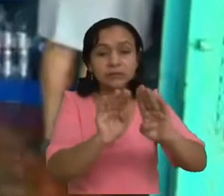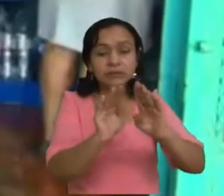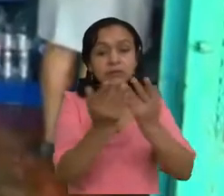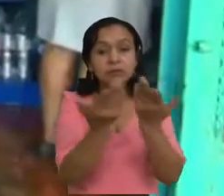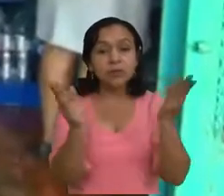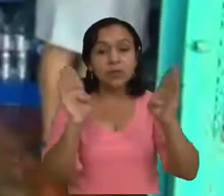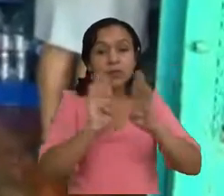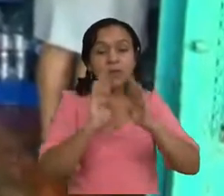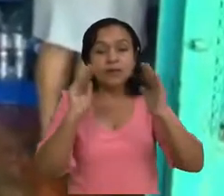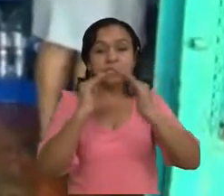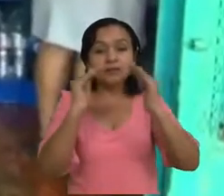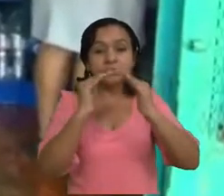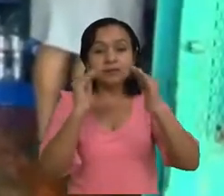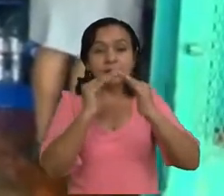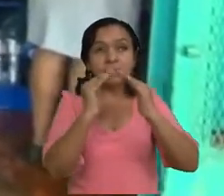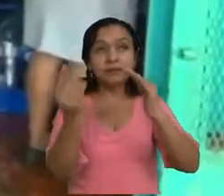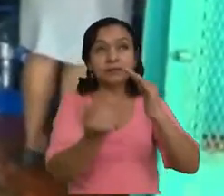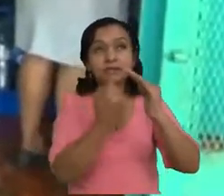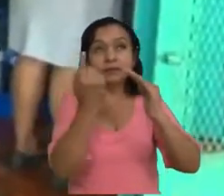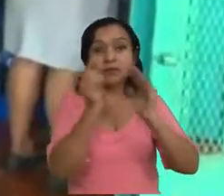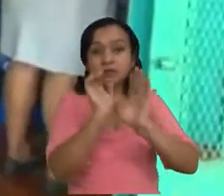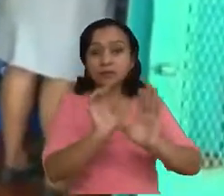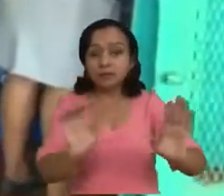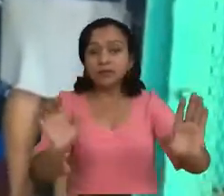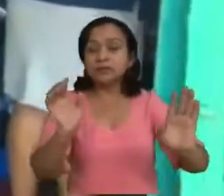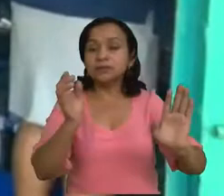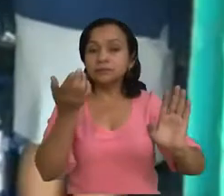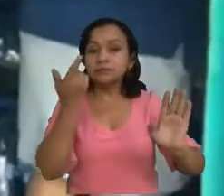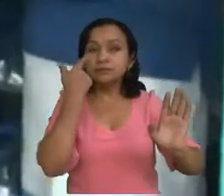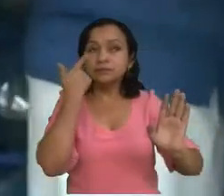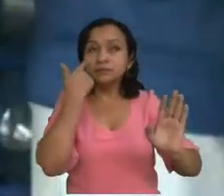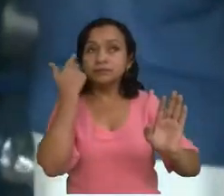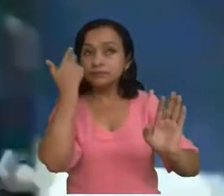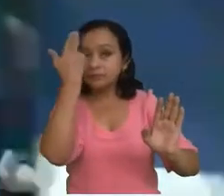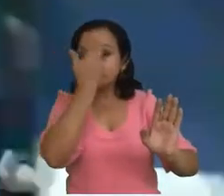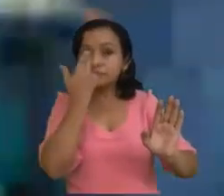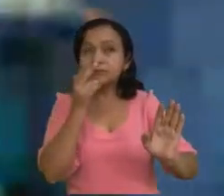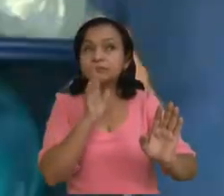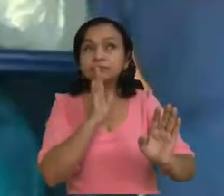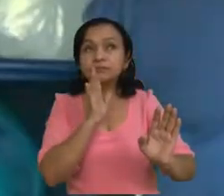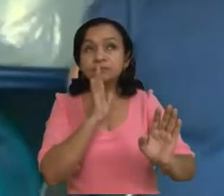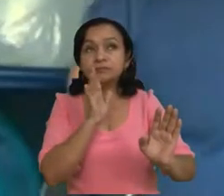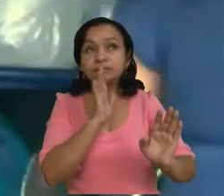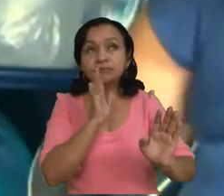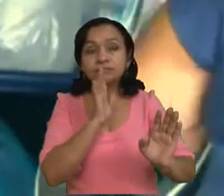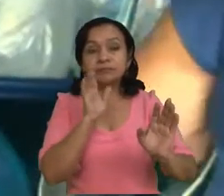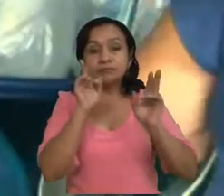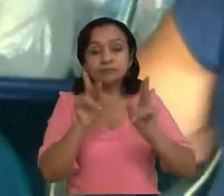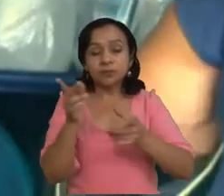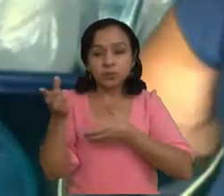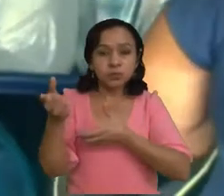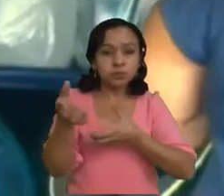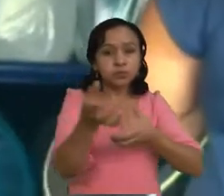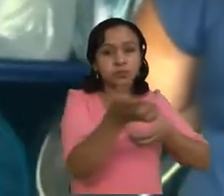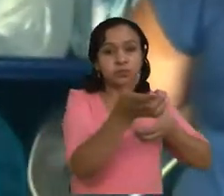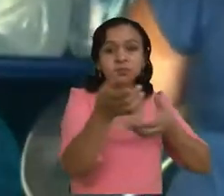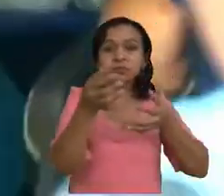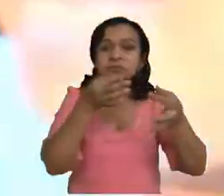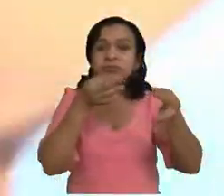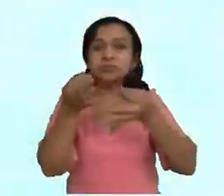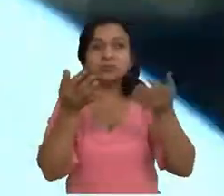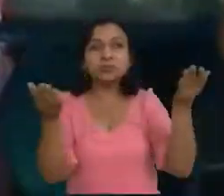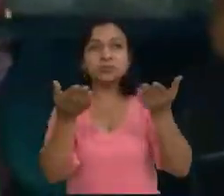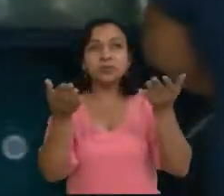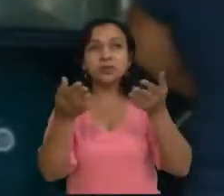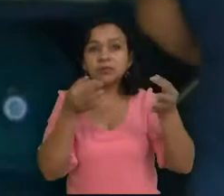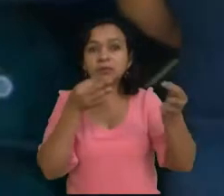la información preliminar que se tiene. Vamos a tratar de conversar con el Benemérito Cuerpo de Bomberos sobre